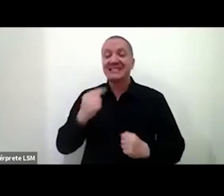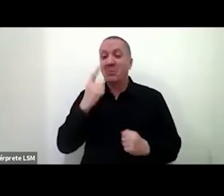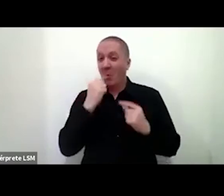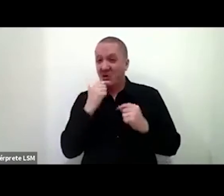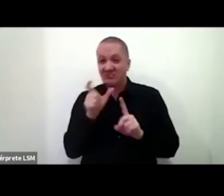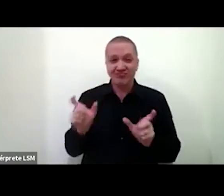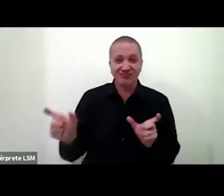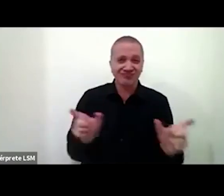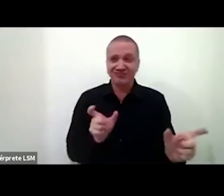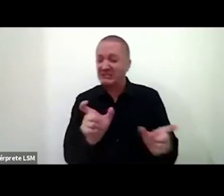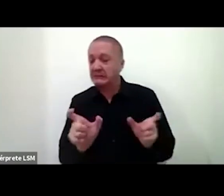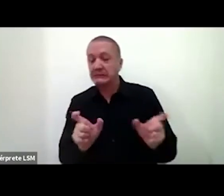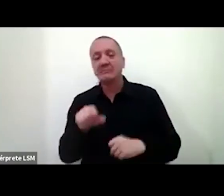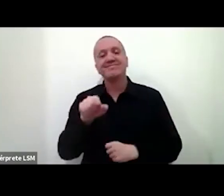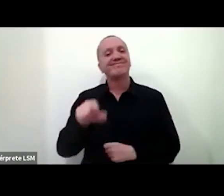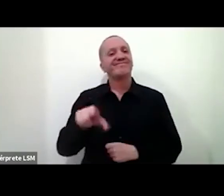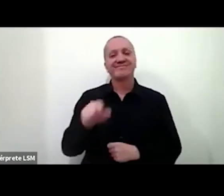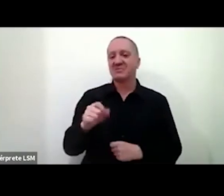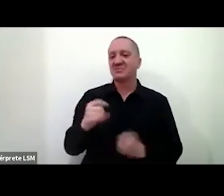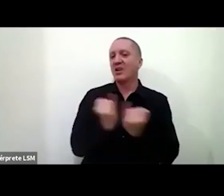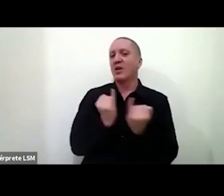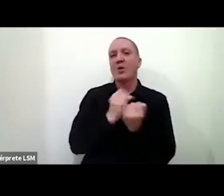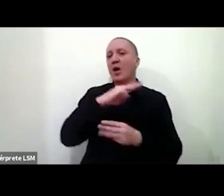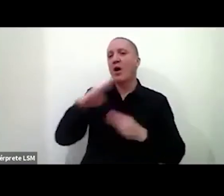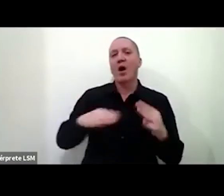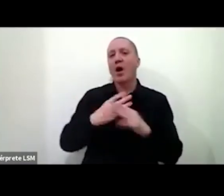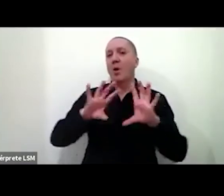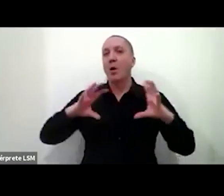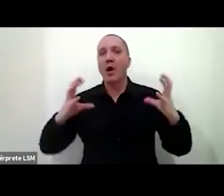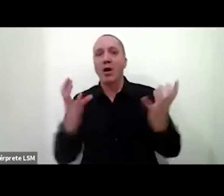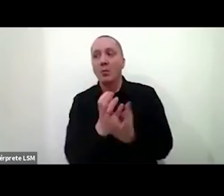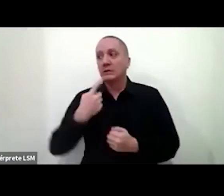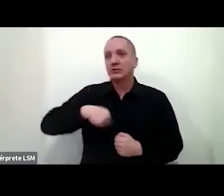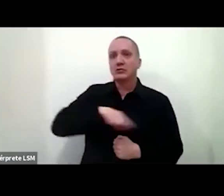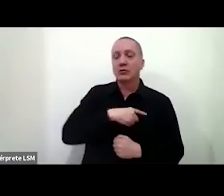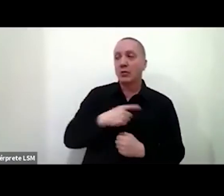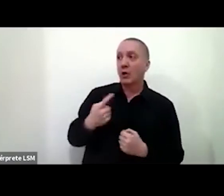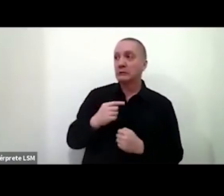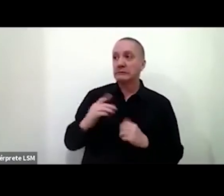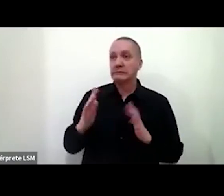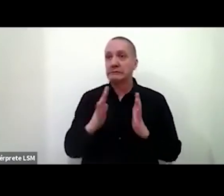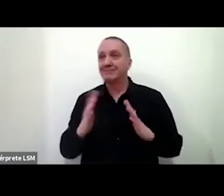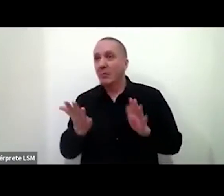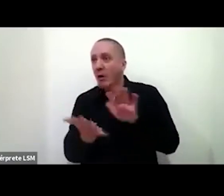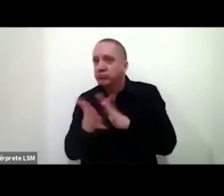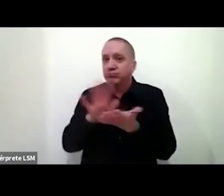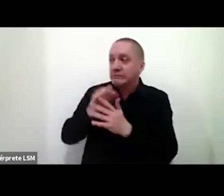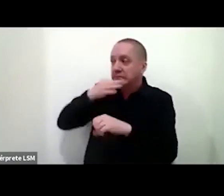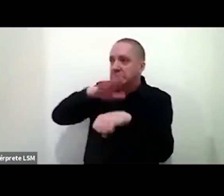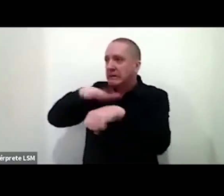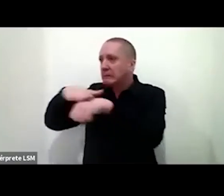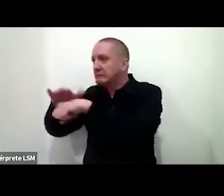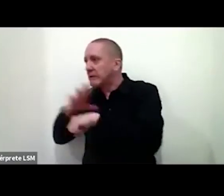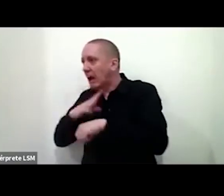como en todo el mundo y tenemos que estar avisándonos entre nosotros cuando vamos a pasar por un retén, por una requisa,